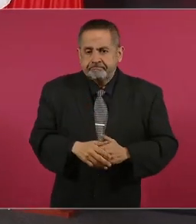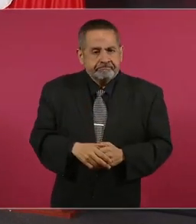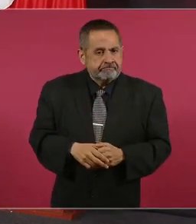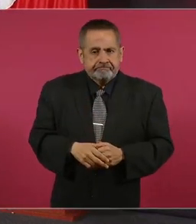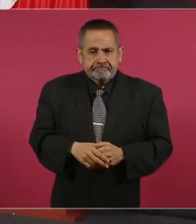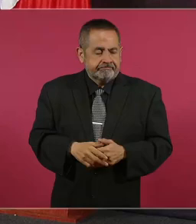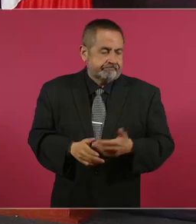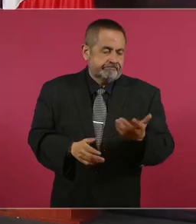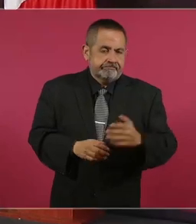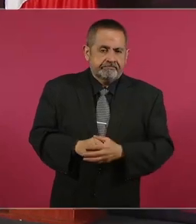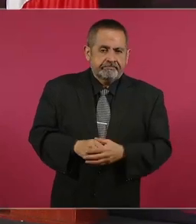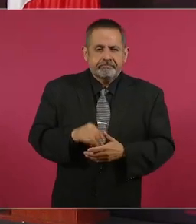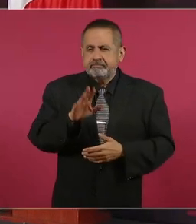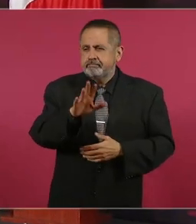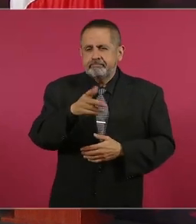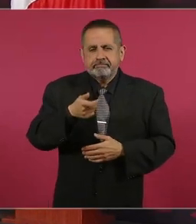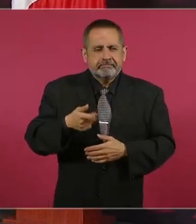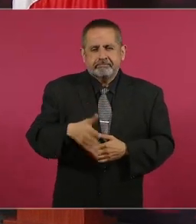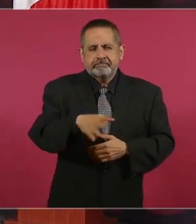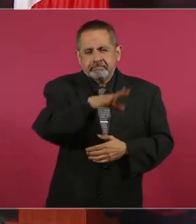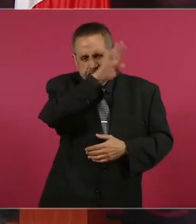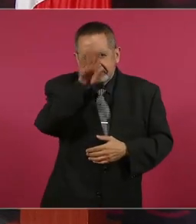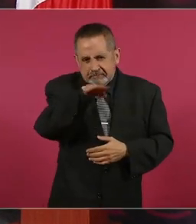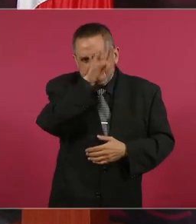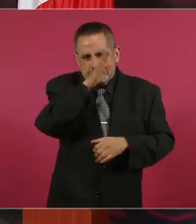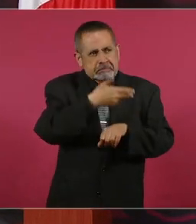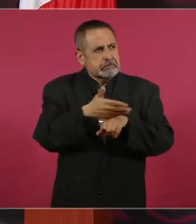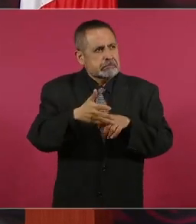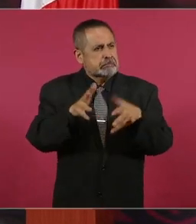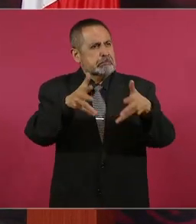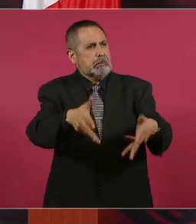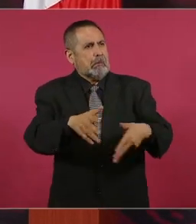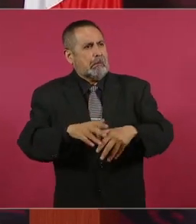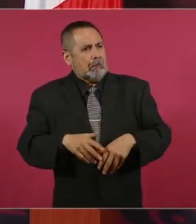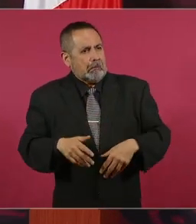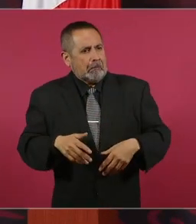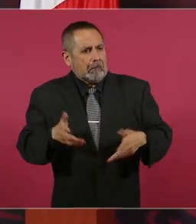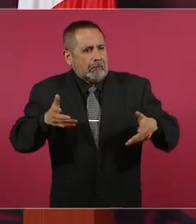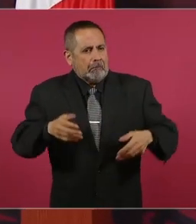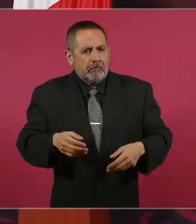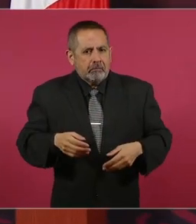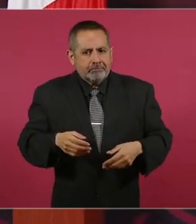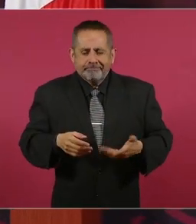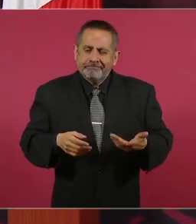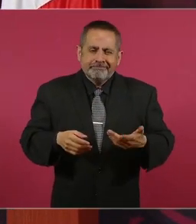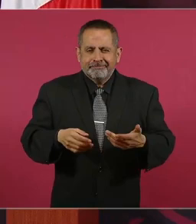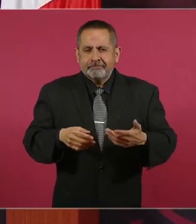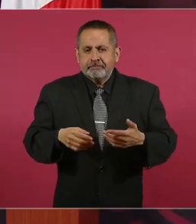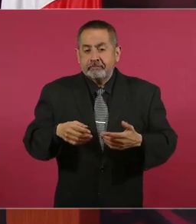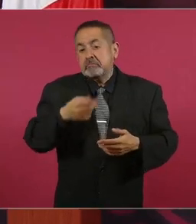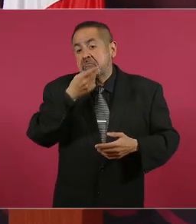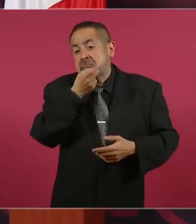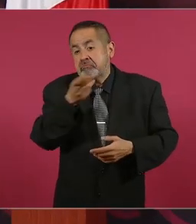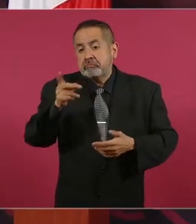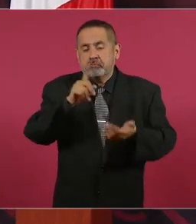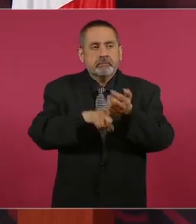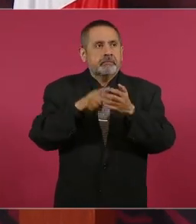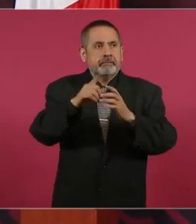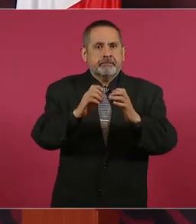es como un elefante blanco. Se hablaba de que incluso tenía daños